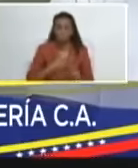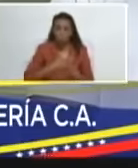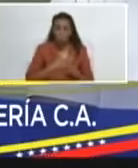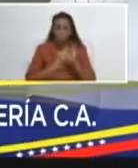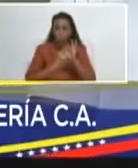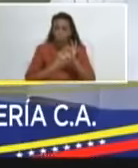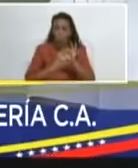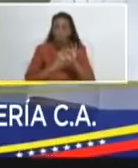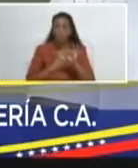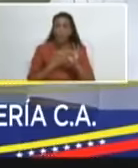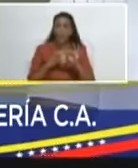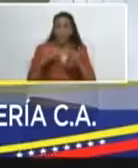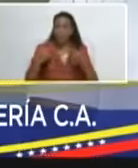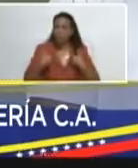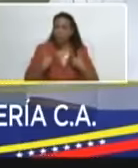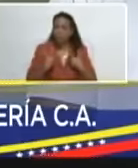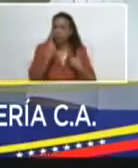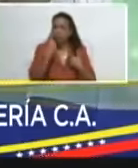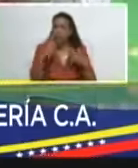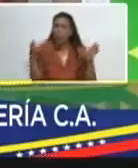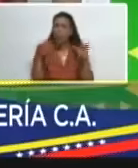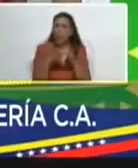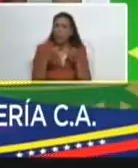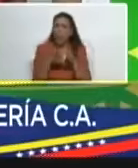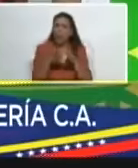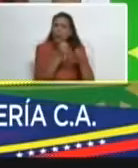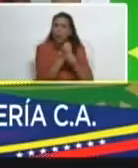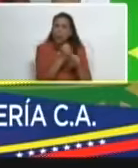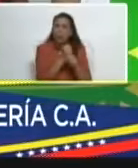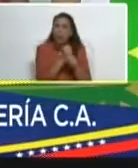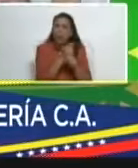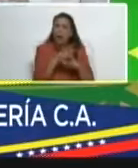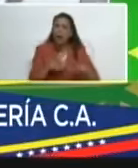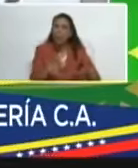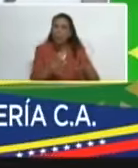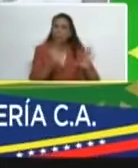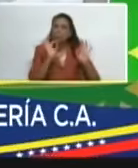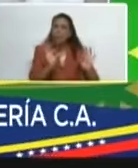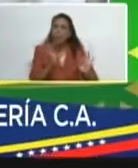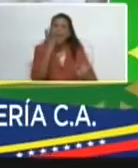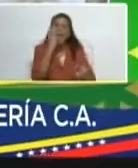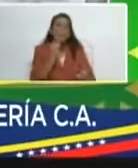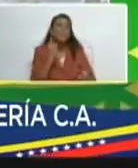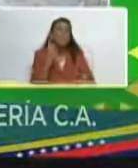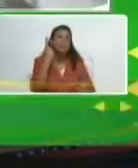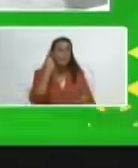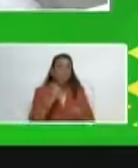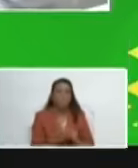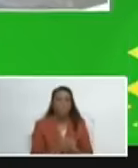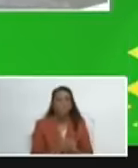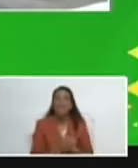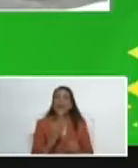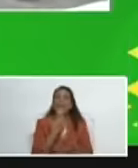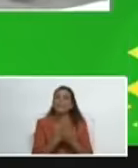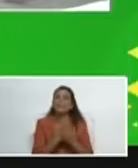Contamos con un equipo de trabajo de experiencia.